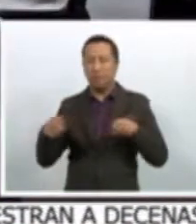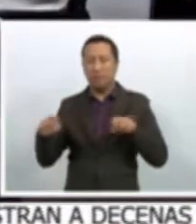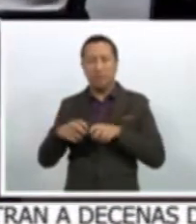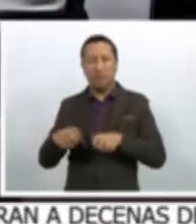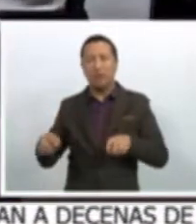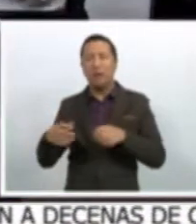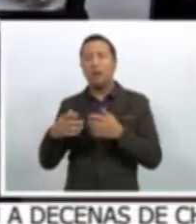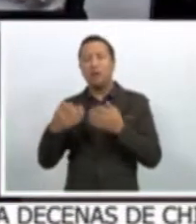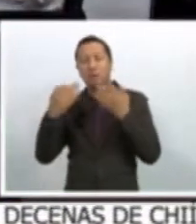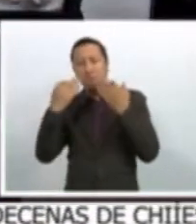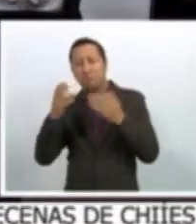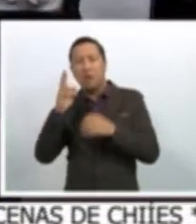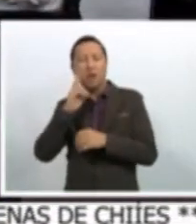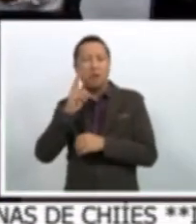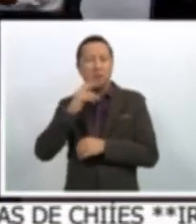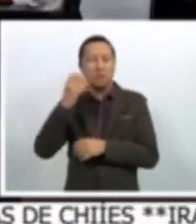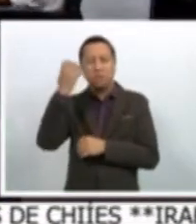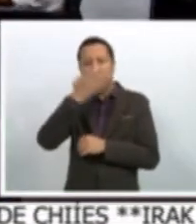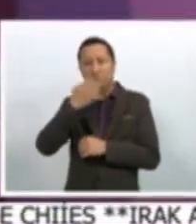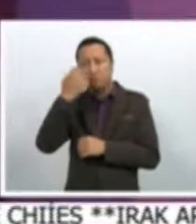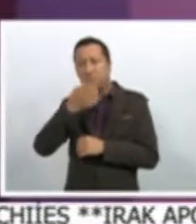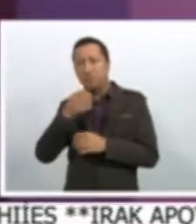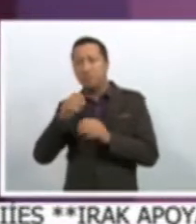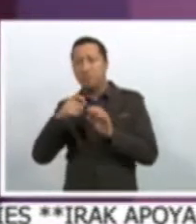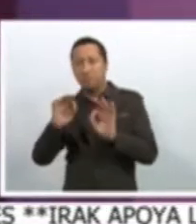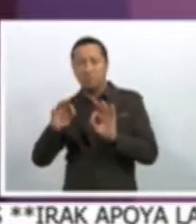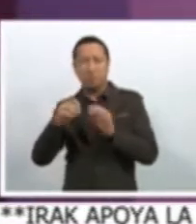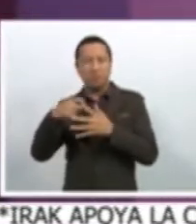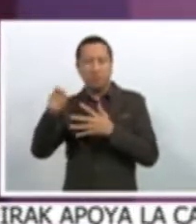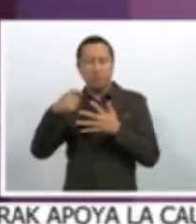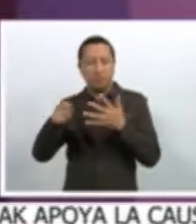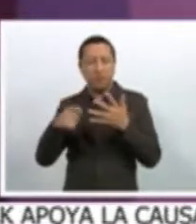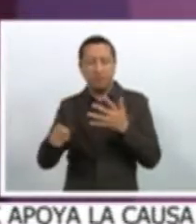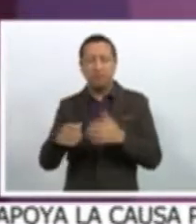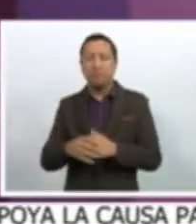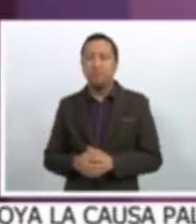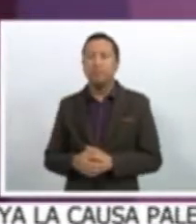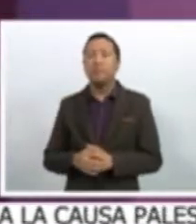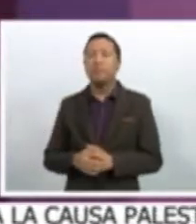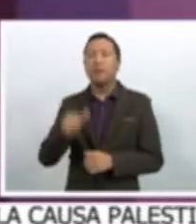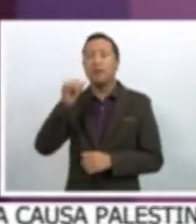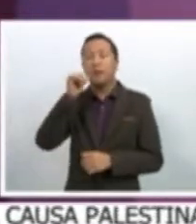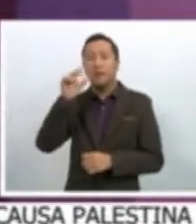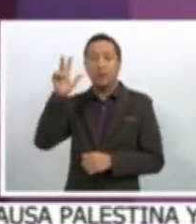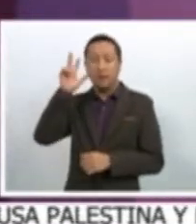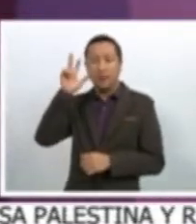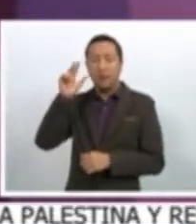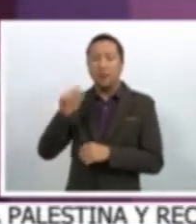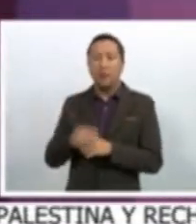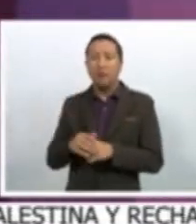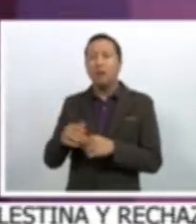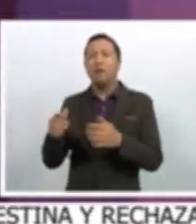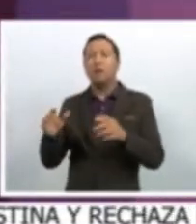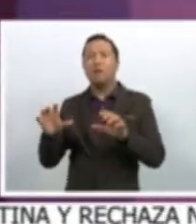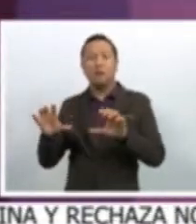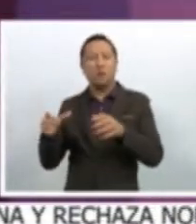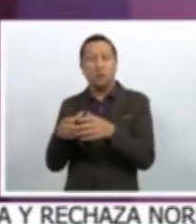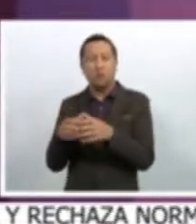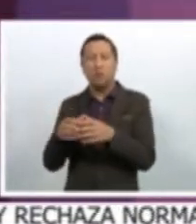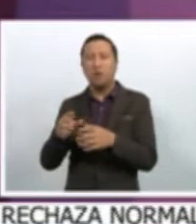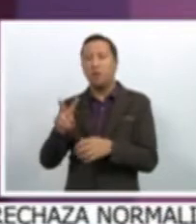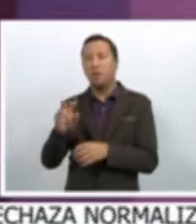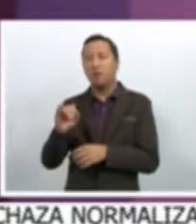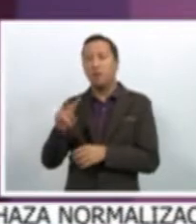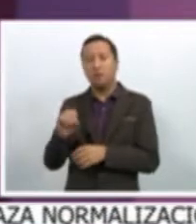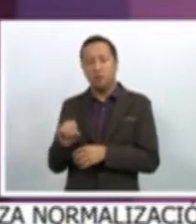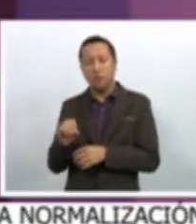muchos que le han entrado con nosotros a este proyecto. Ayer tuvieron el acompañamiento, antier tuvo de Grupo Vivo, que estuvo apoyando a los que tienen que ver con el sector de la